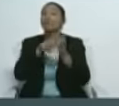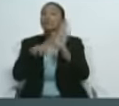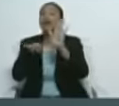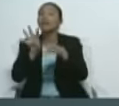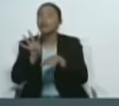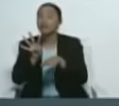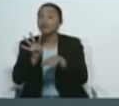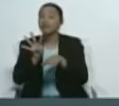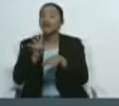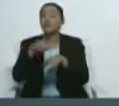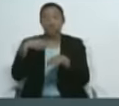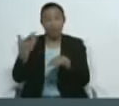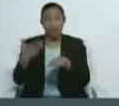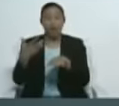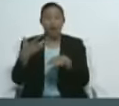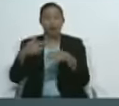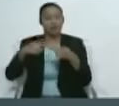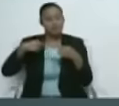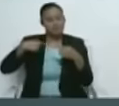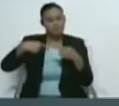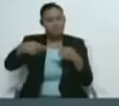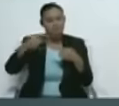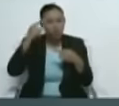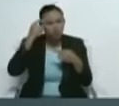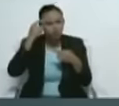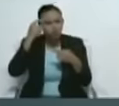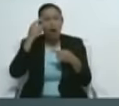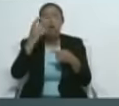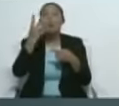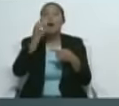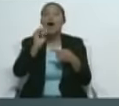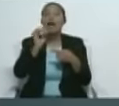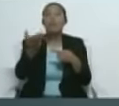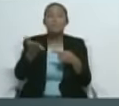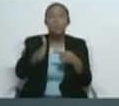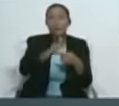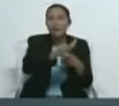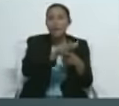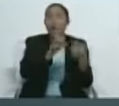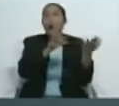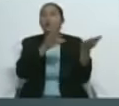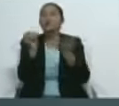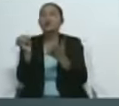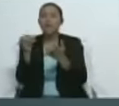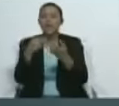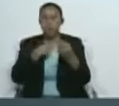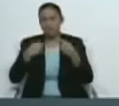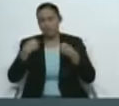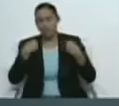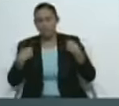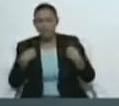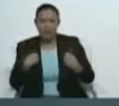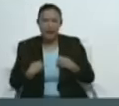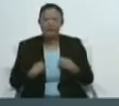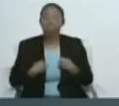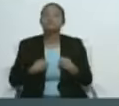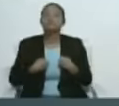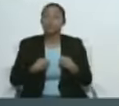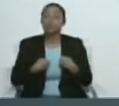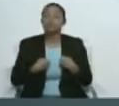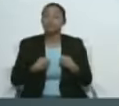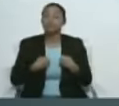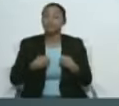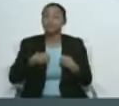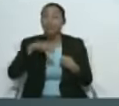andanada de violencia con más de 40 muertos y 800 heridos que se reeditó de una manera brutalmente